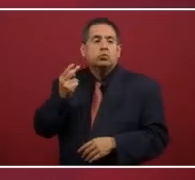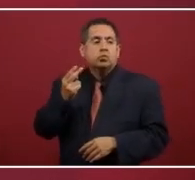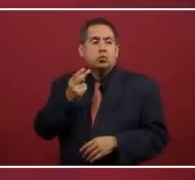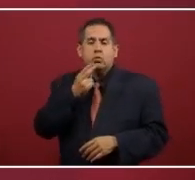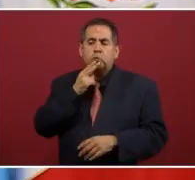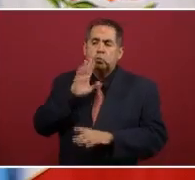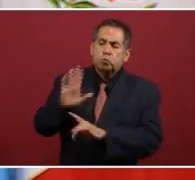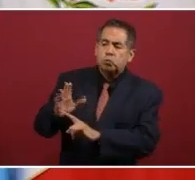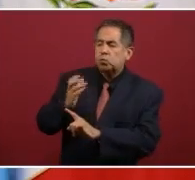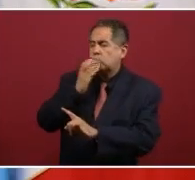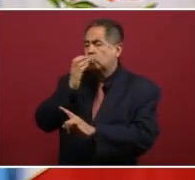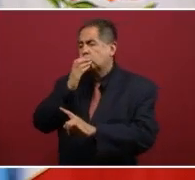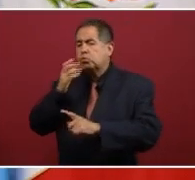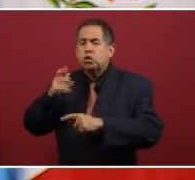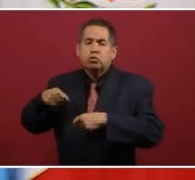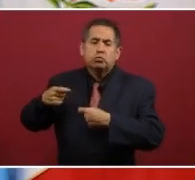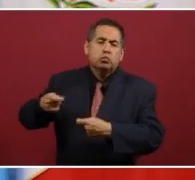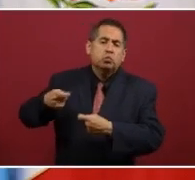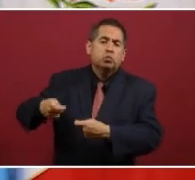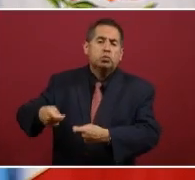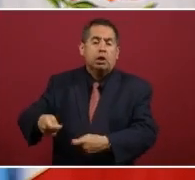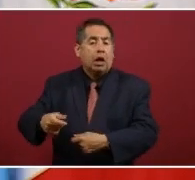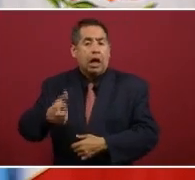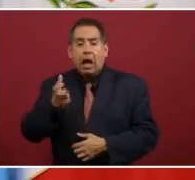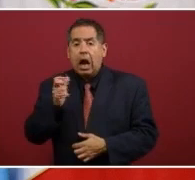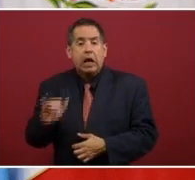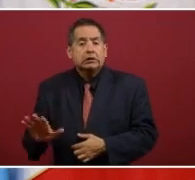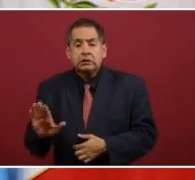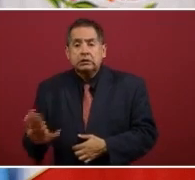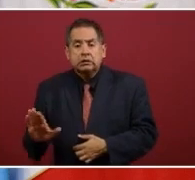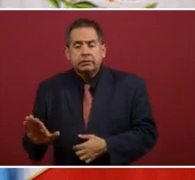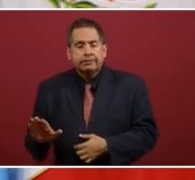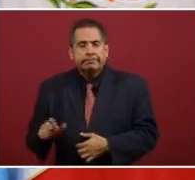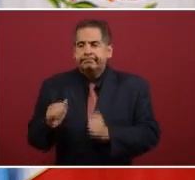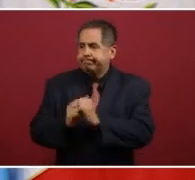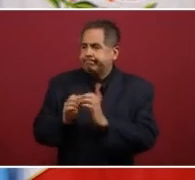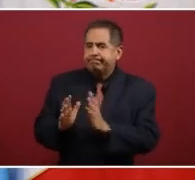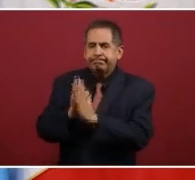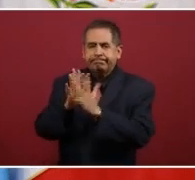y todo se hace con la participación